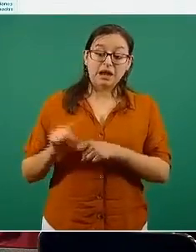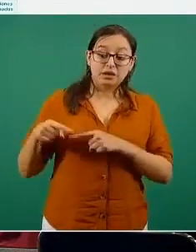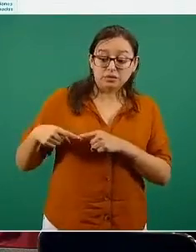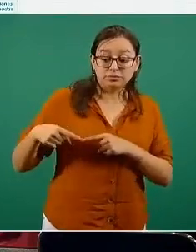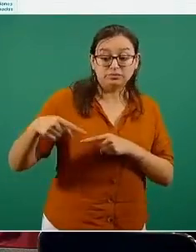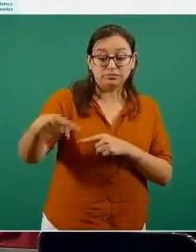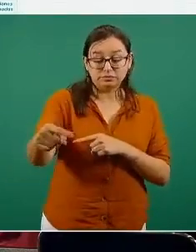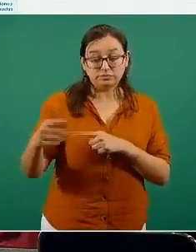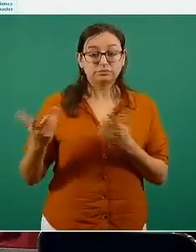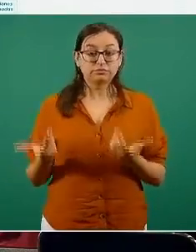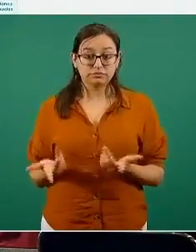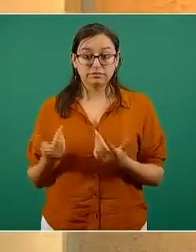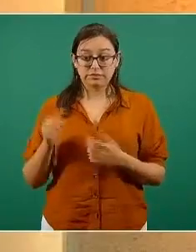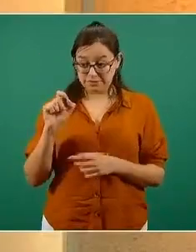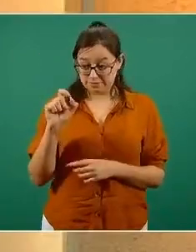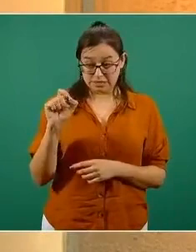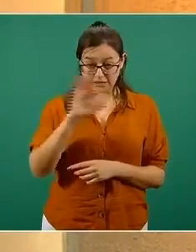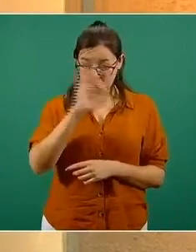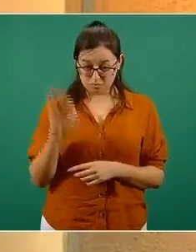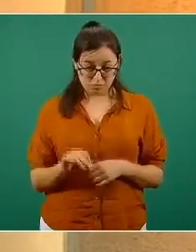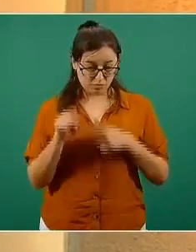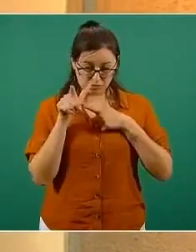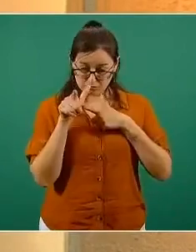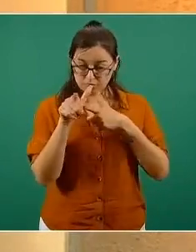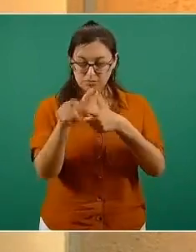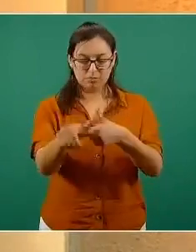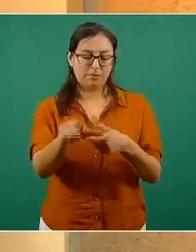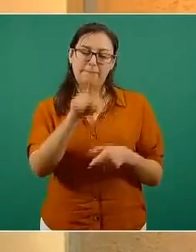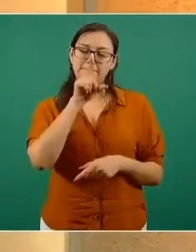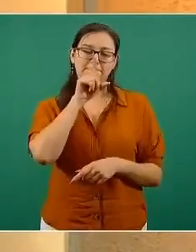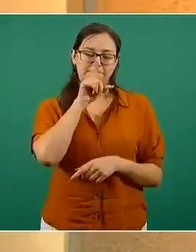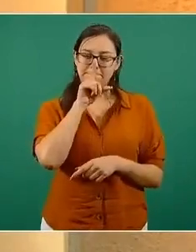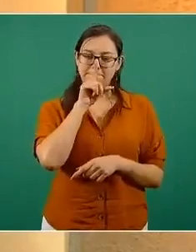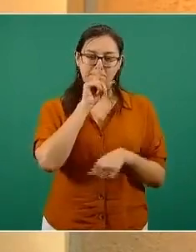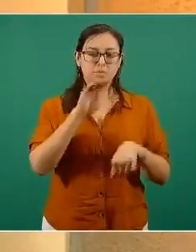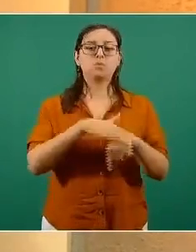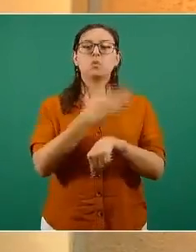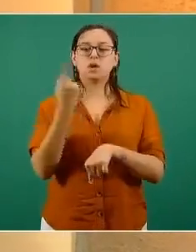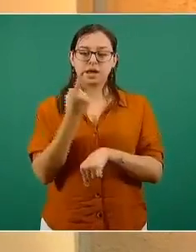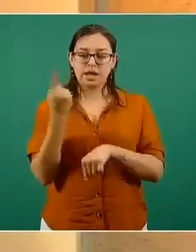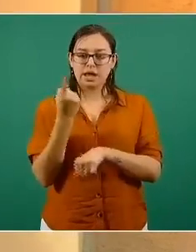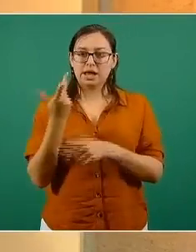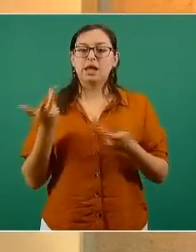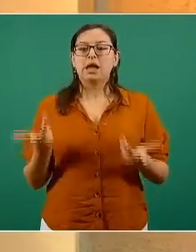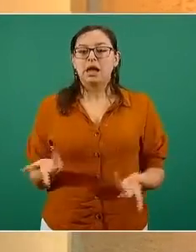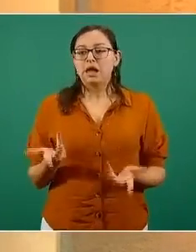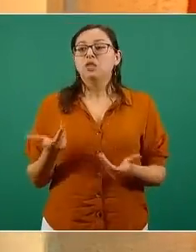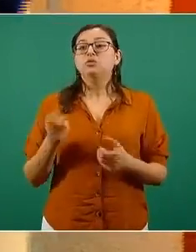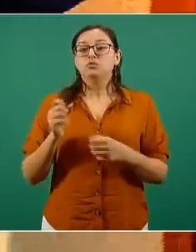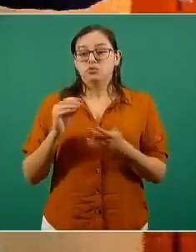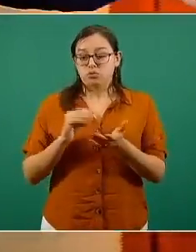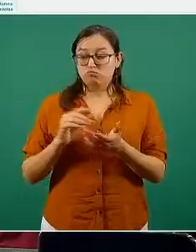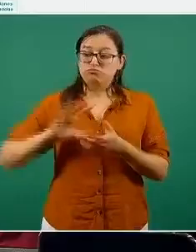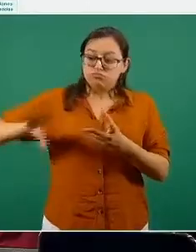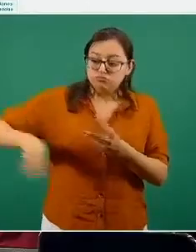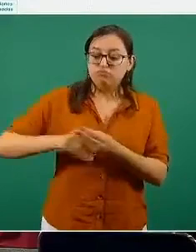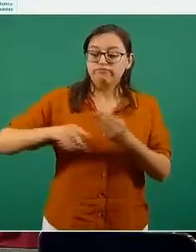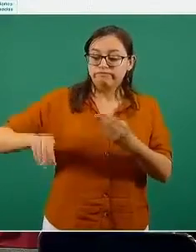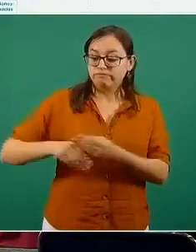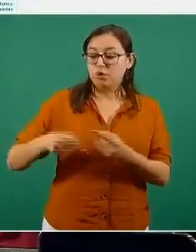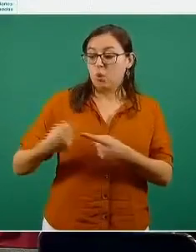vaya disminuyendo, o sea que no sea del 20%, porque todavía llegan algunos casos que iniciaron síntomas en esta